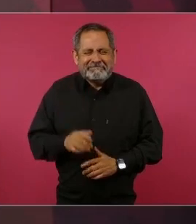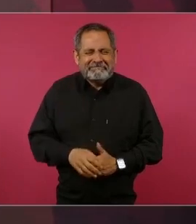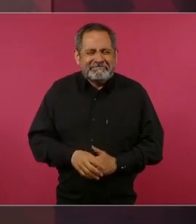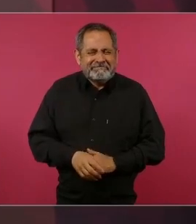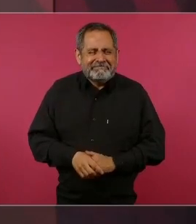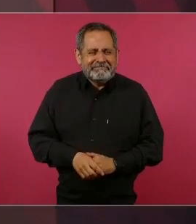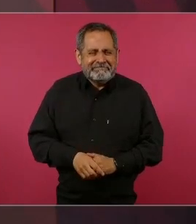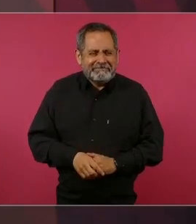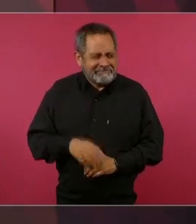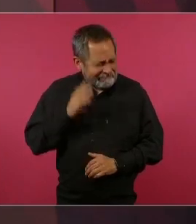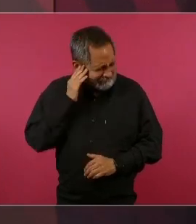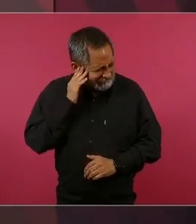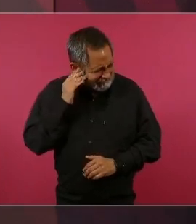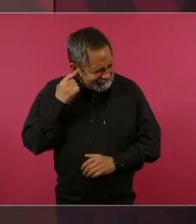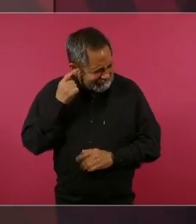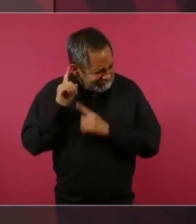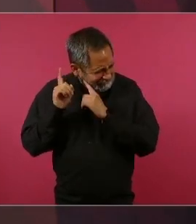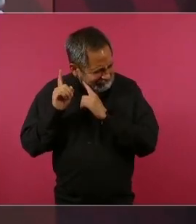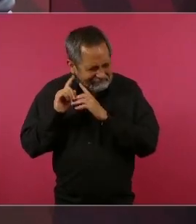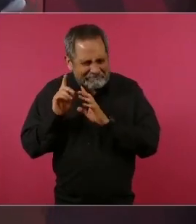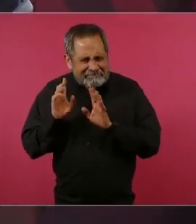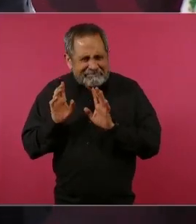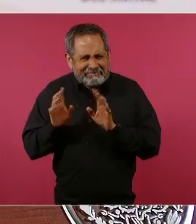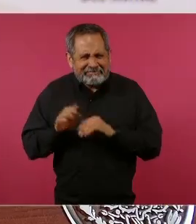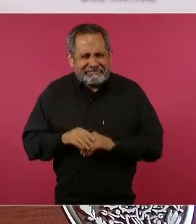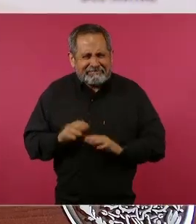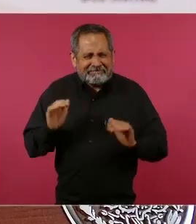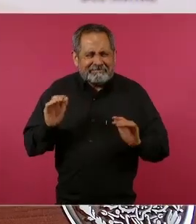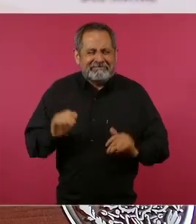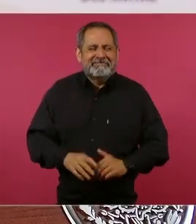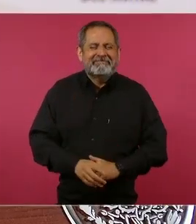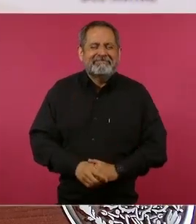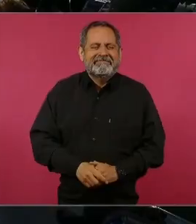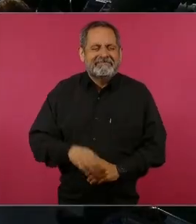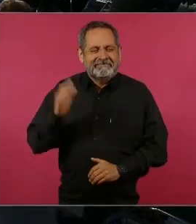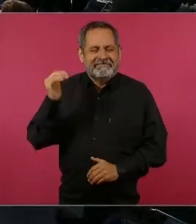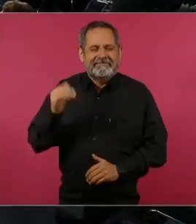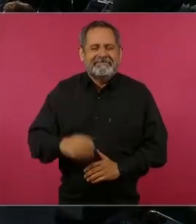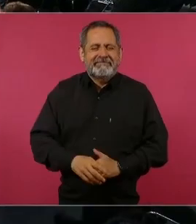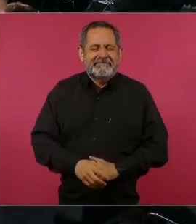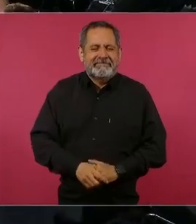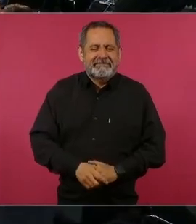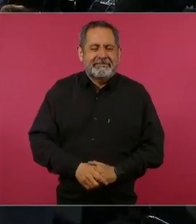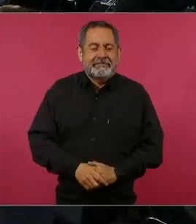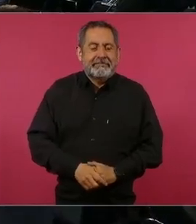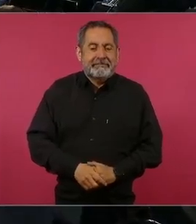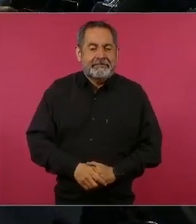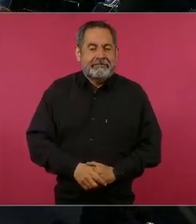Ya. Adiós.